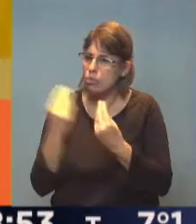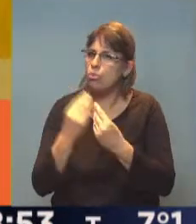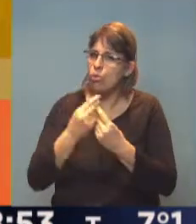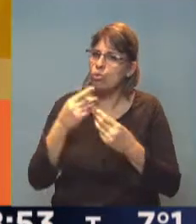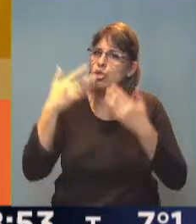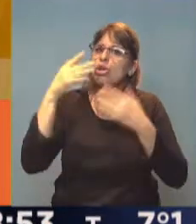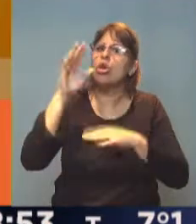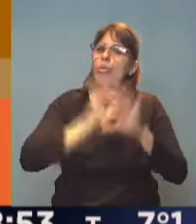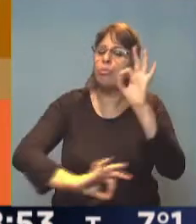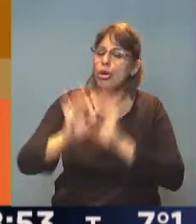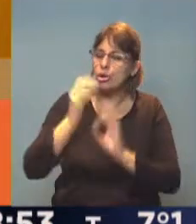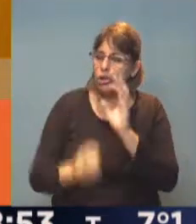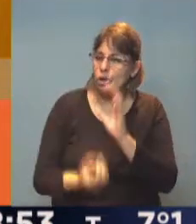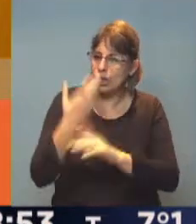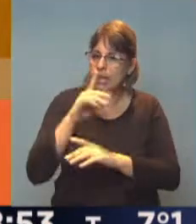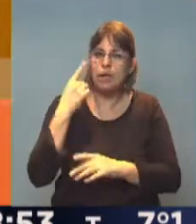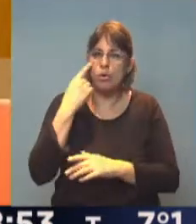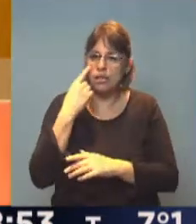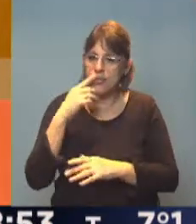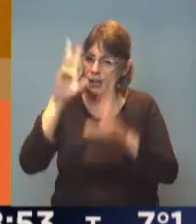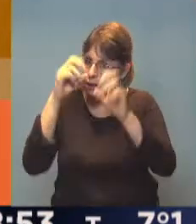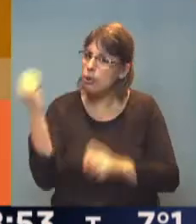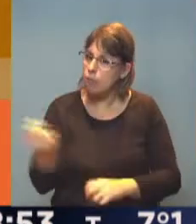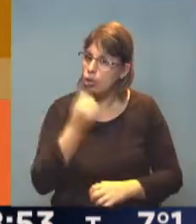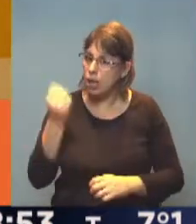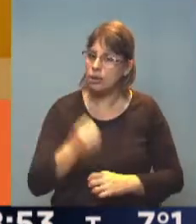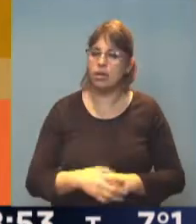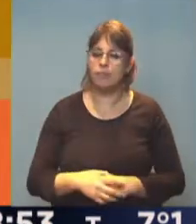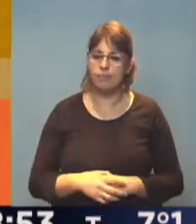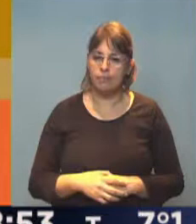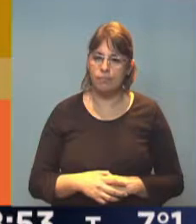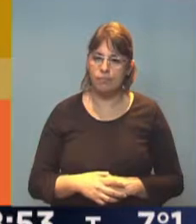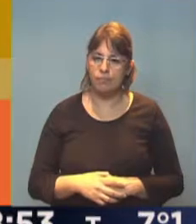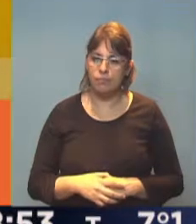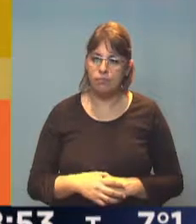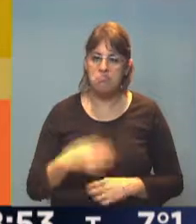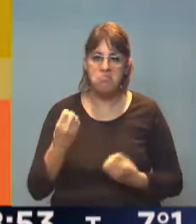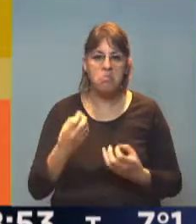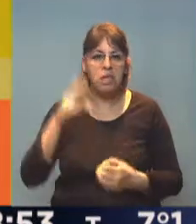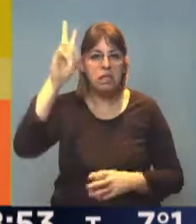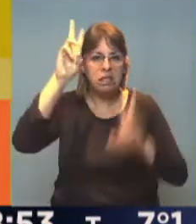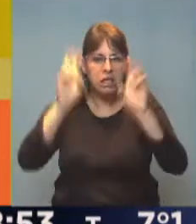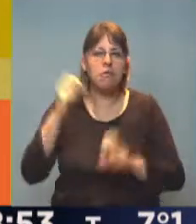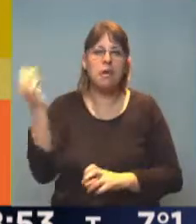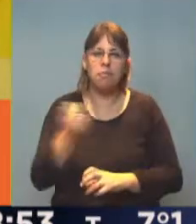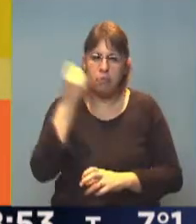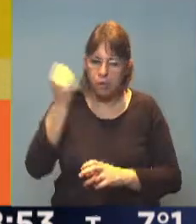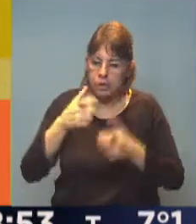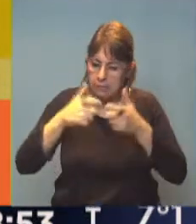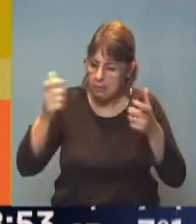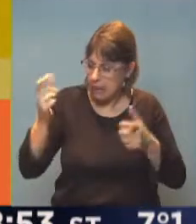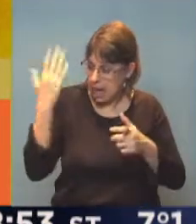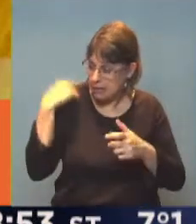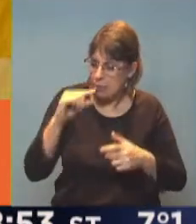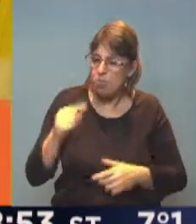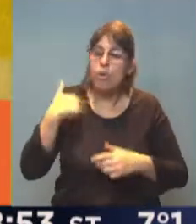en diferentes municipios bonaerenses un buen tema yamila es un buen tema es algo que viene creciendo en el último tiempo también se